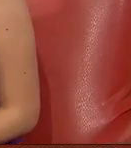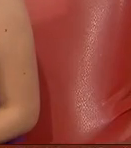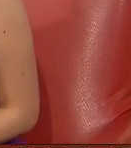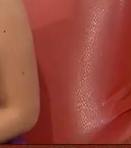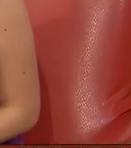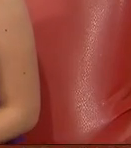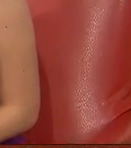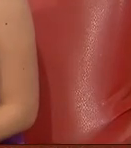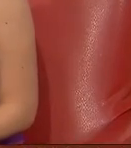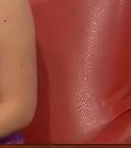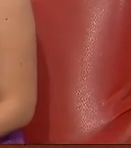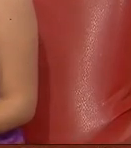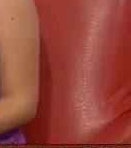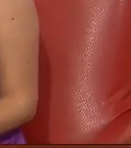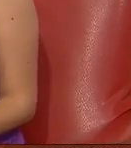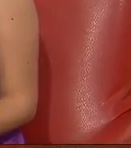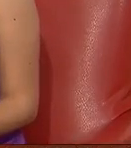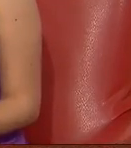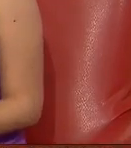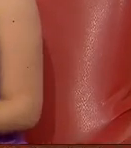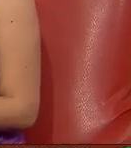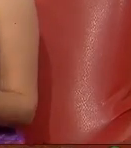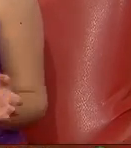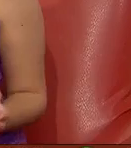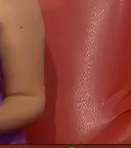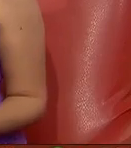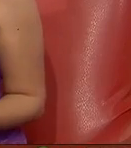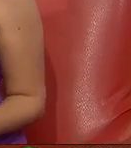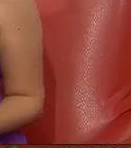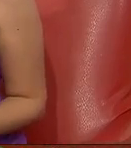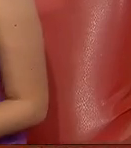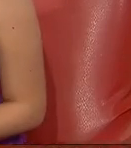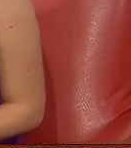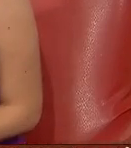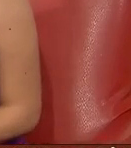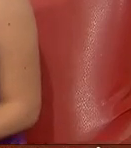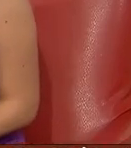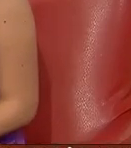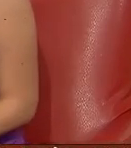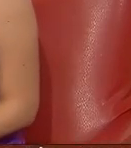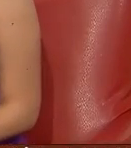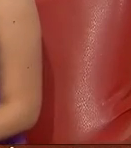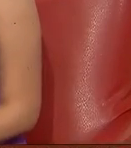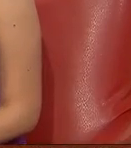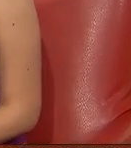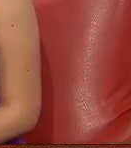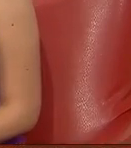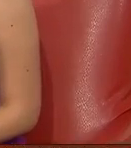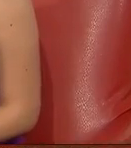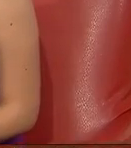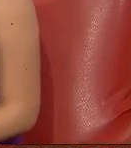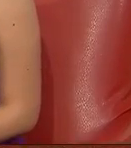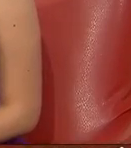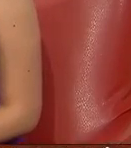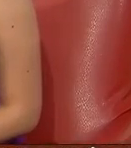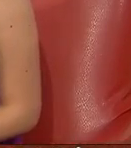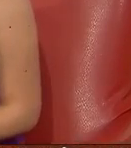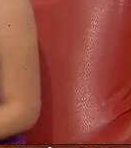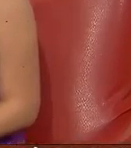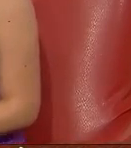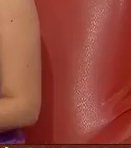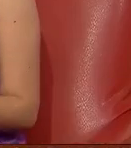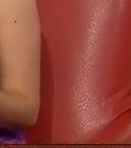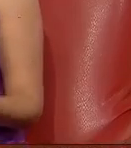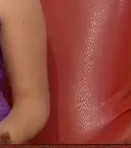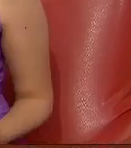hasta 1,800 pesos por un viaje de media hora, 40 minutos, que es realmente un precio elevadísimo.